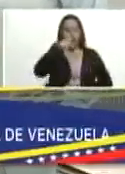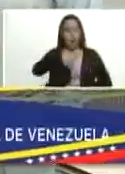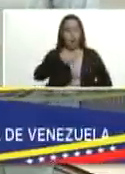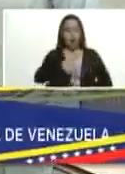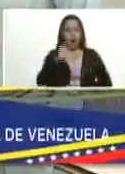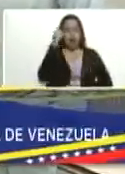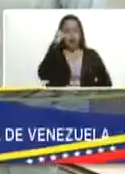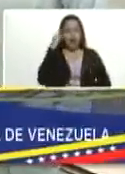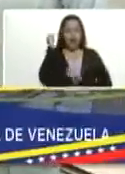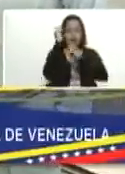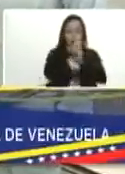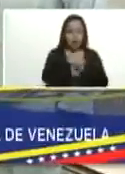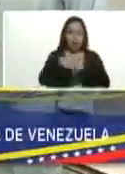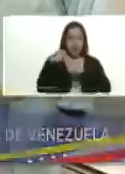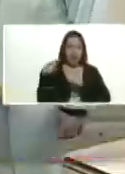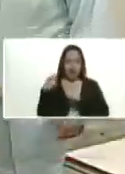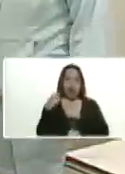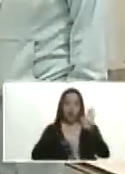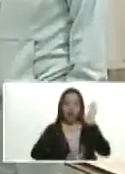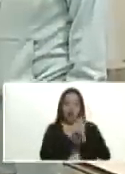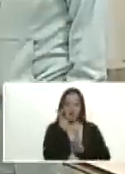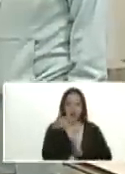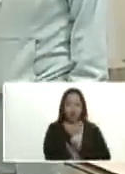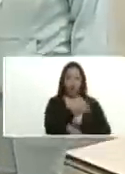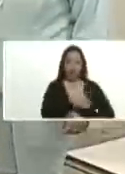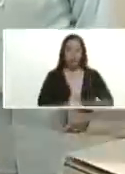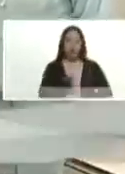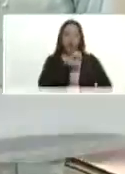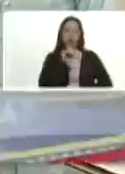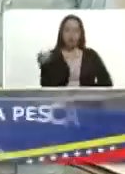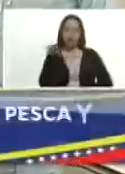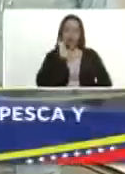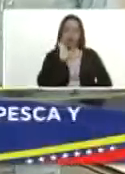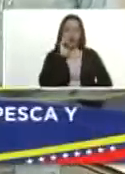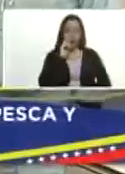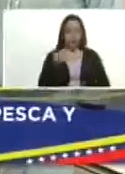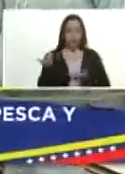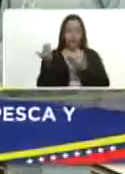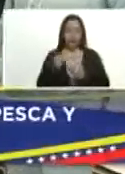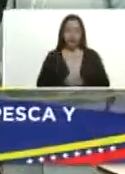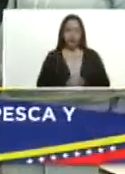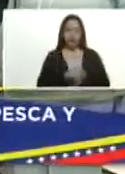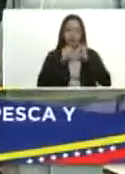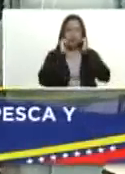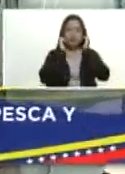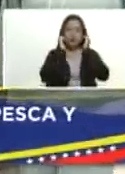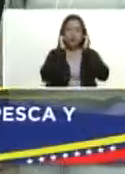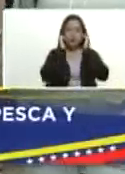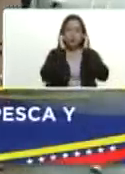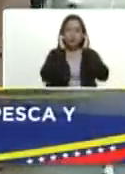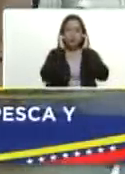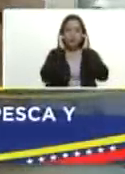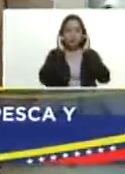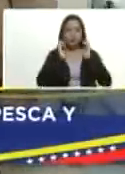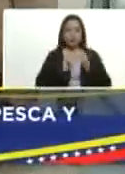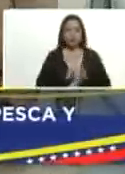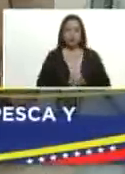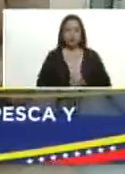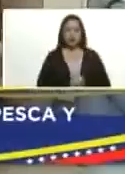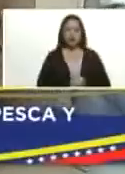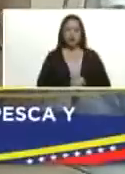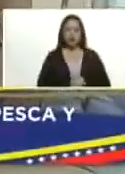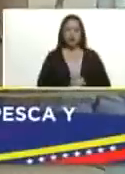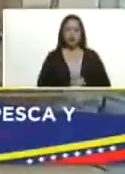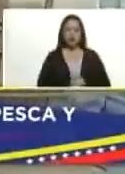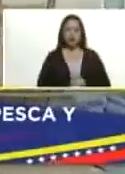de la pesca, la acuicultura en el oriente del país. Adelante, Vicente. Bueno, aquí procesamos las especies